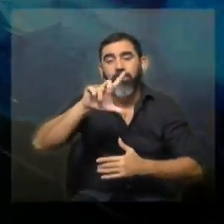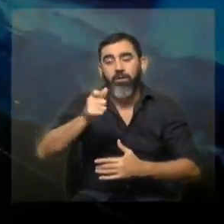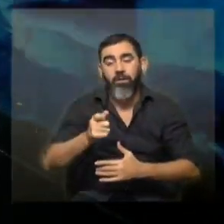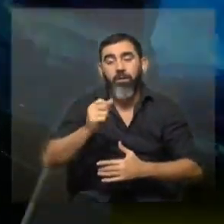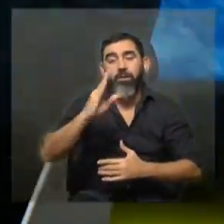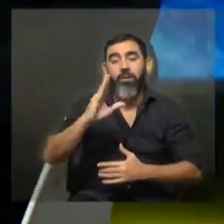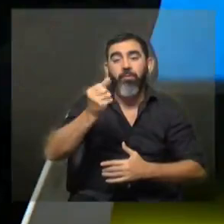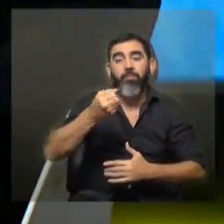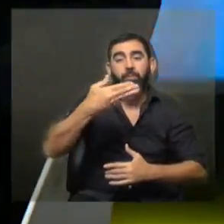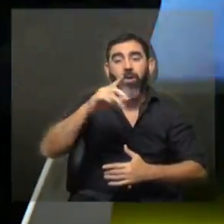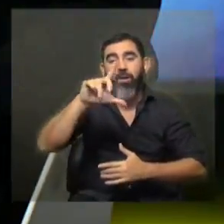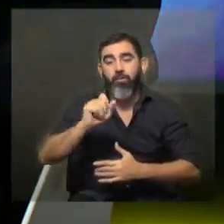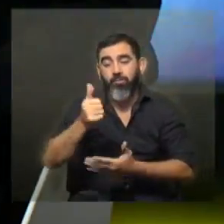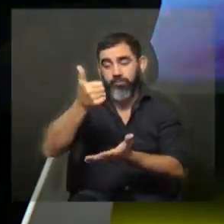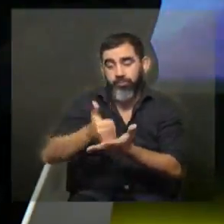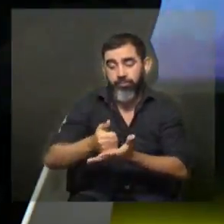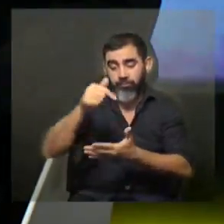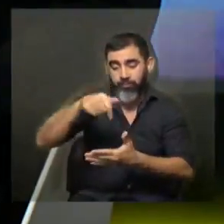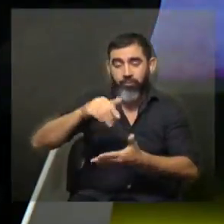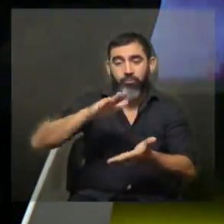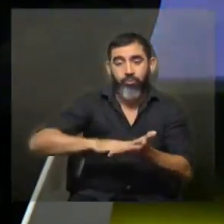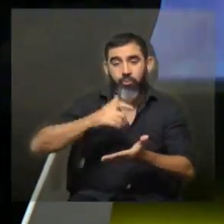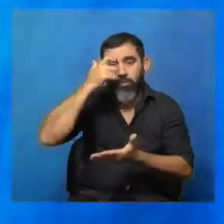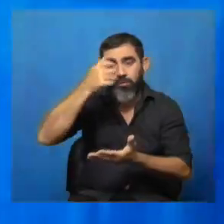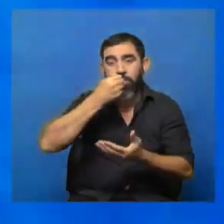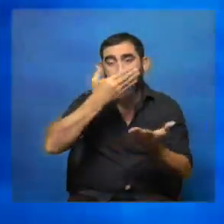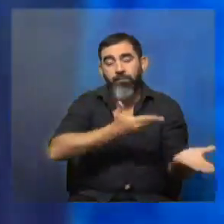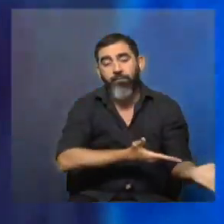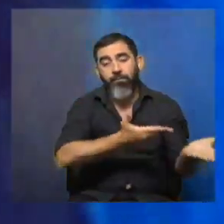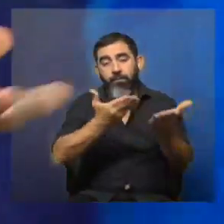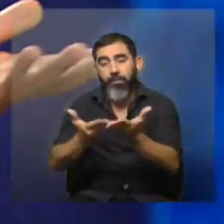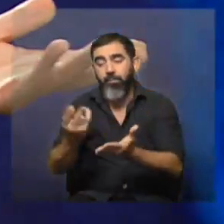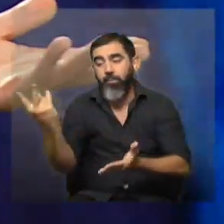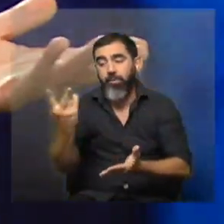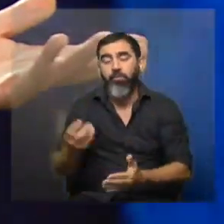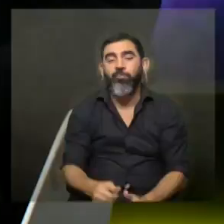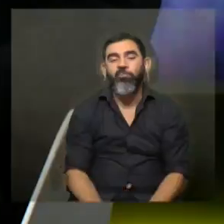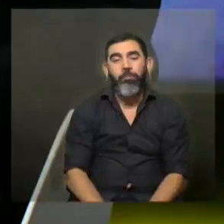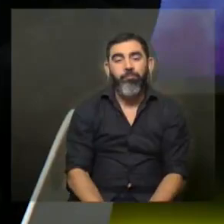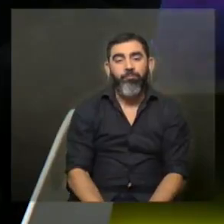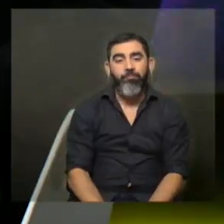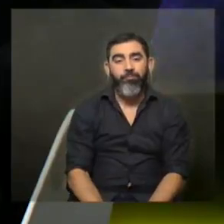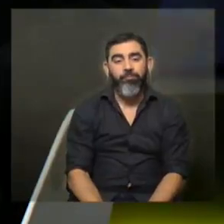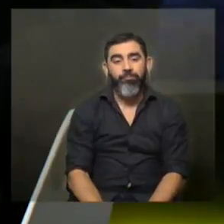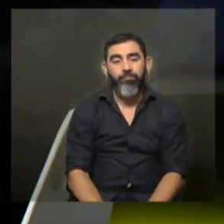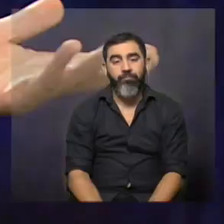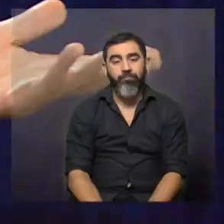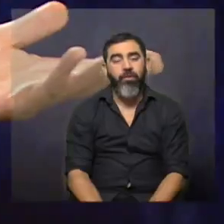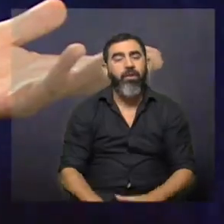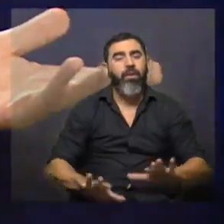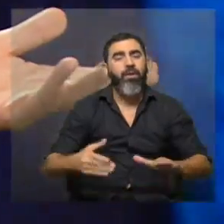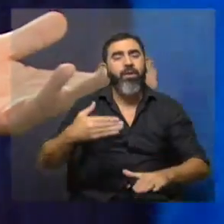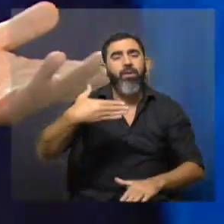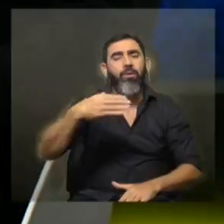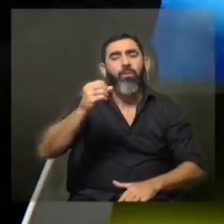Marco, que nos estén acompañando sobre ciencia. Bienvenidos, bienvenida, bienvenido. Muchas gracias. ¿Qué son las bochas?